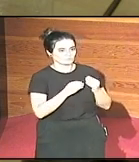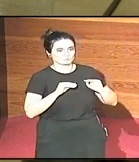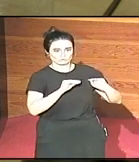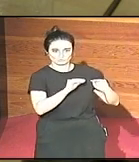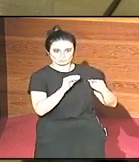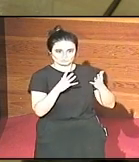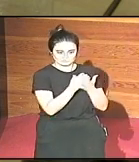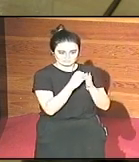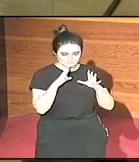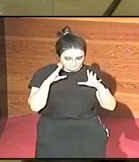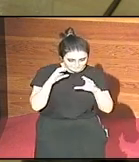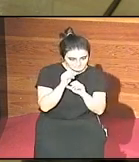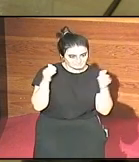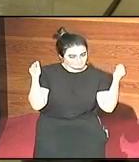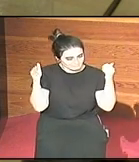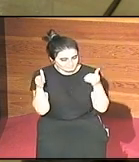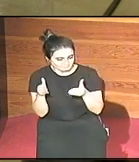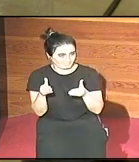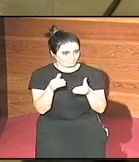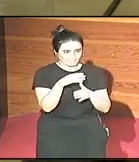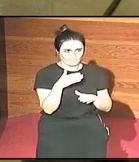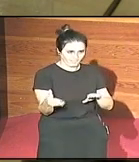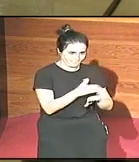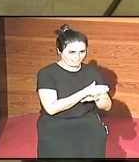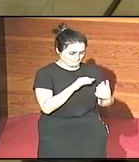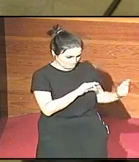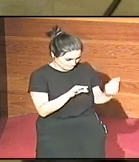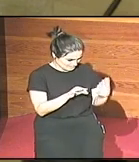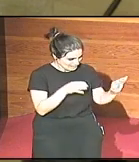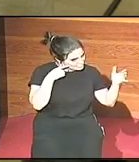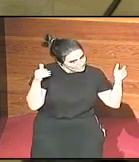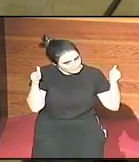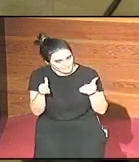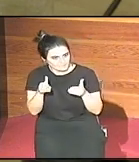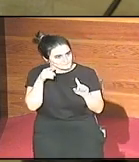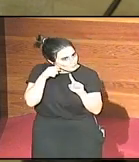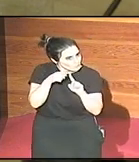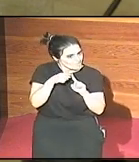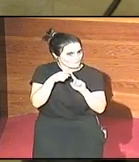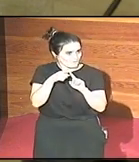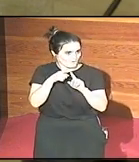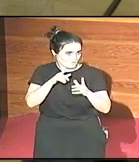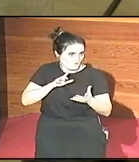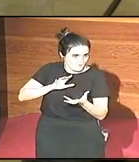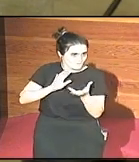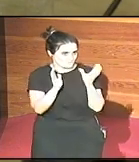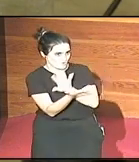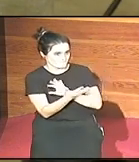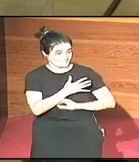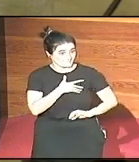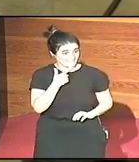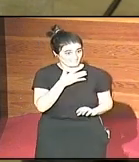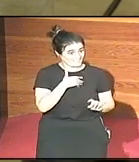enfocado y además diseñado ya para el gran giro, como se decía, girar hacia